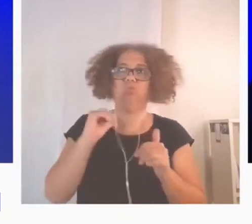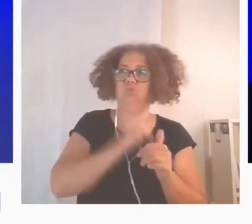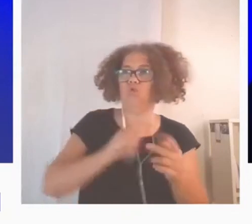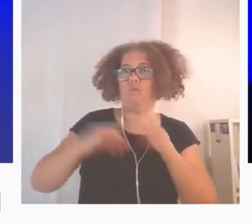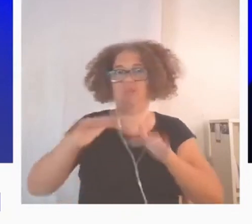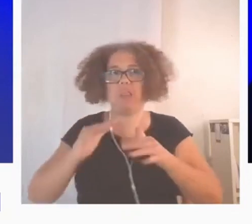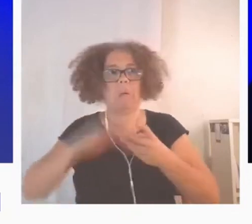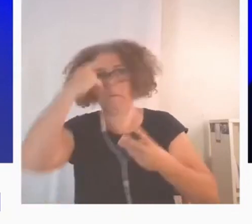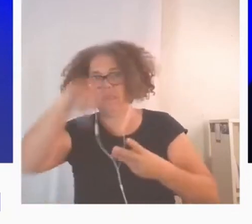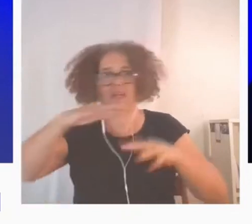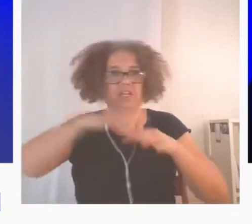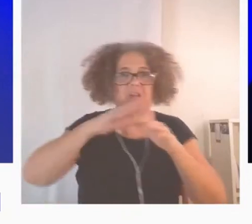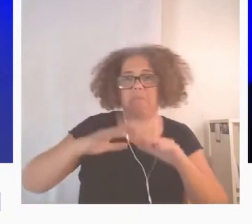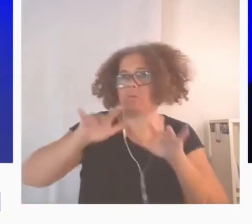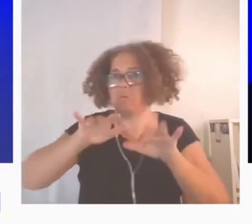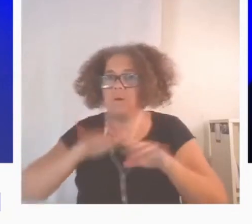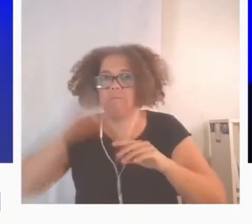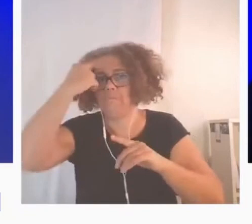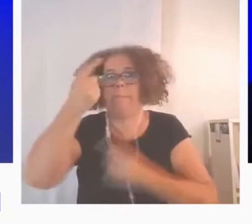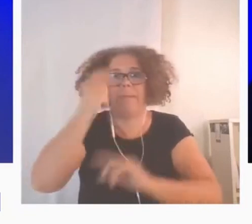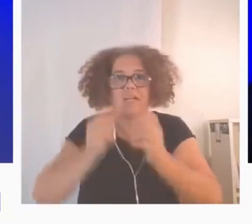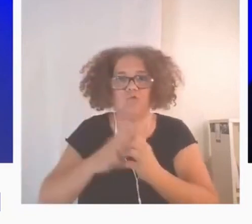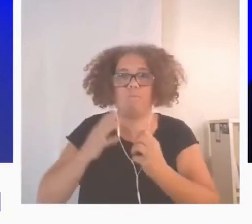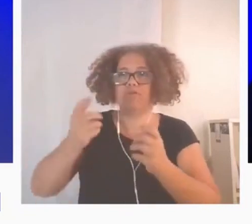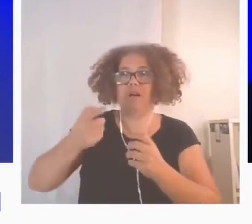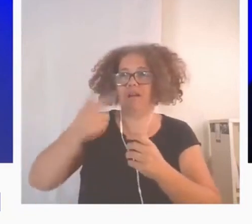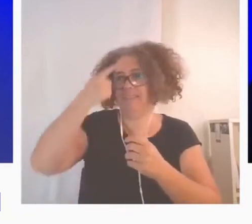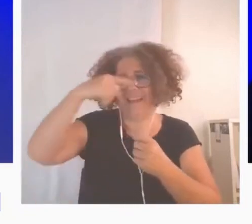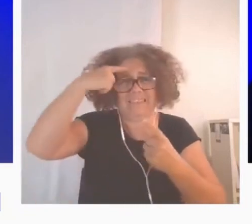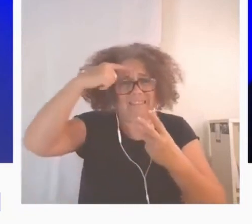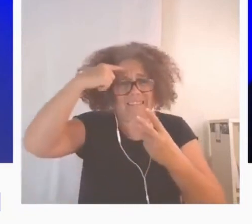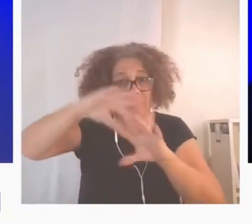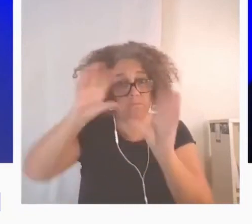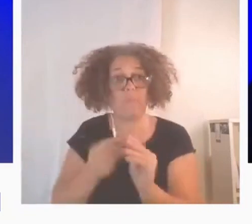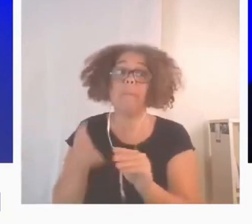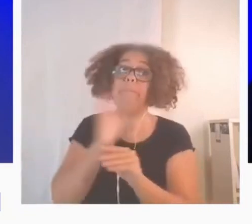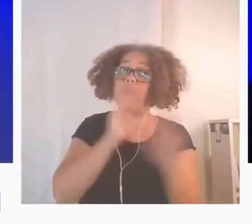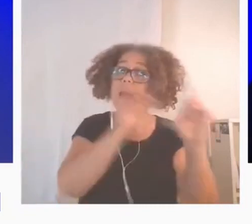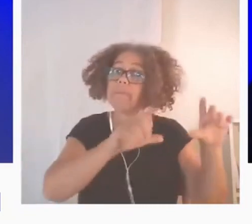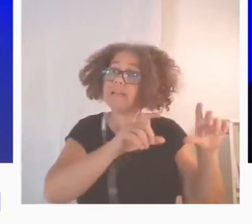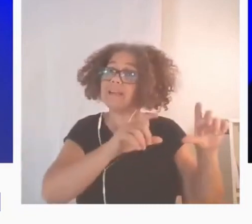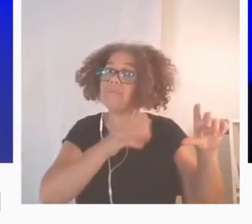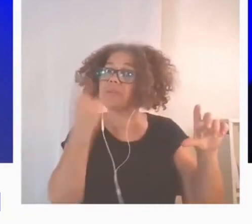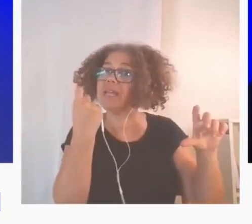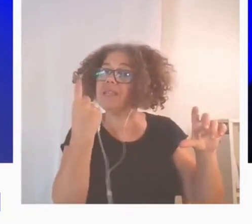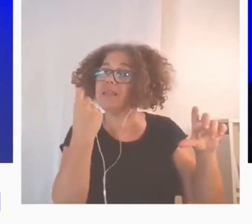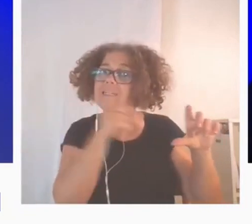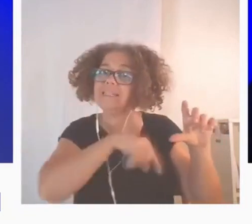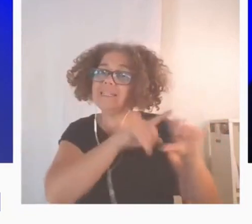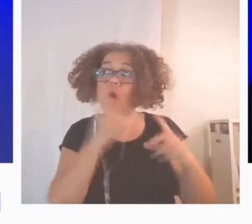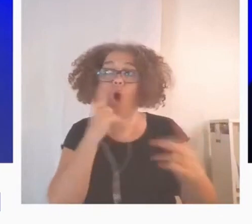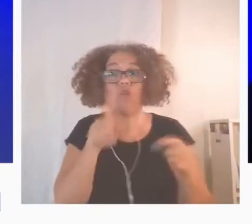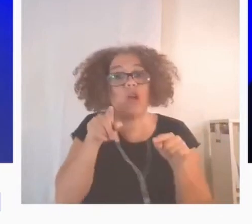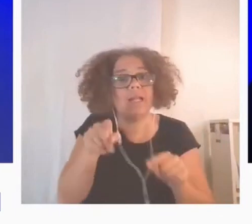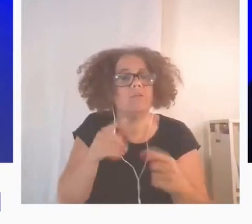utilizar todas las herramientas digitales, tiene presupuesto y hojas de gastos para gestionarse, pero en cambio la empresa necesita tener todo el control de eso. Entonces hemos dicho,